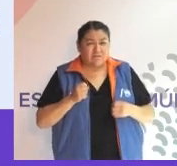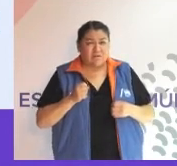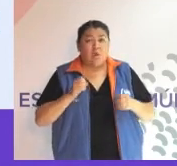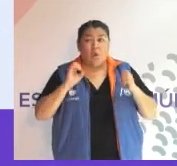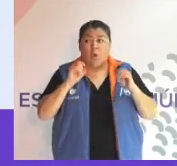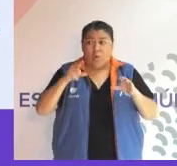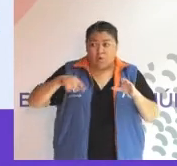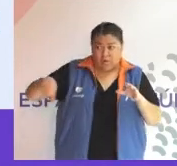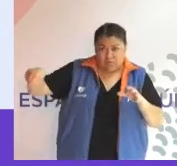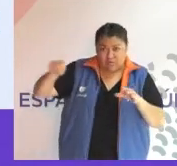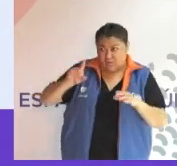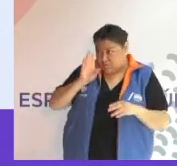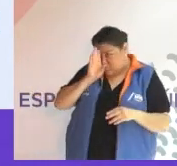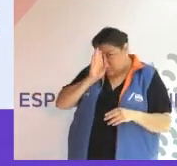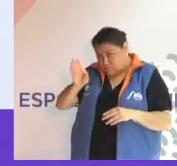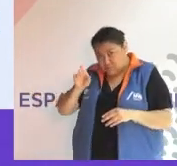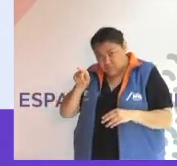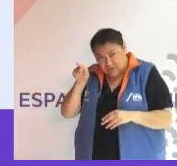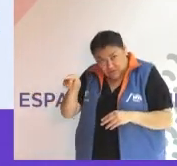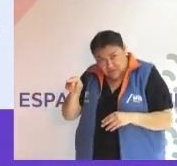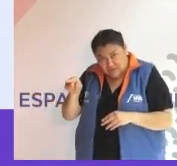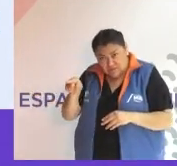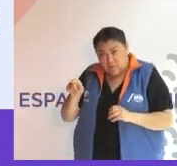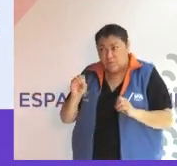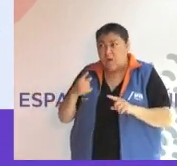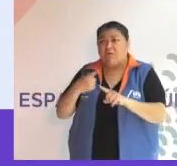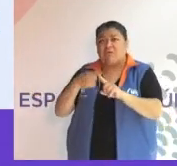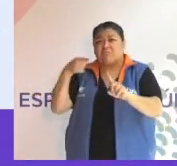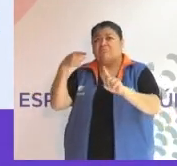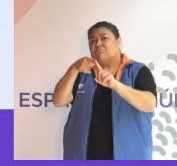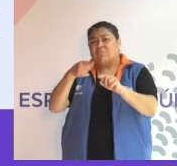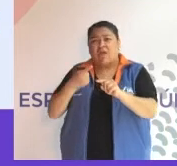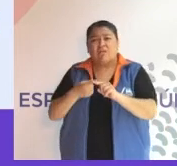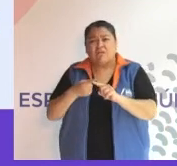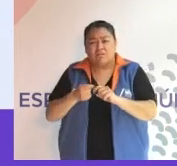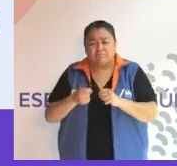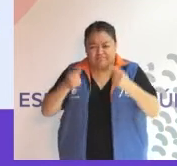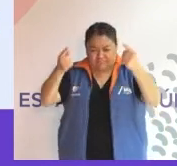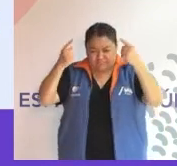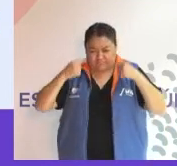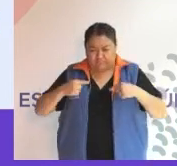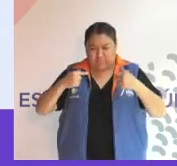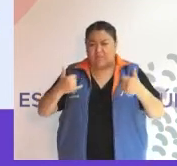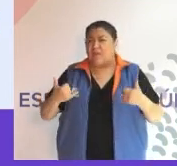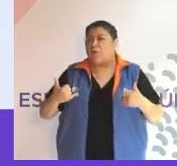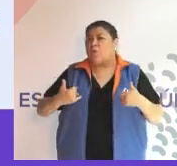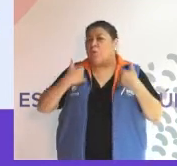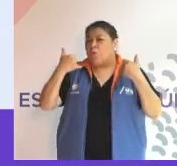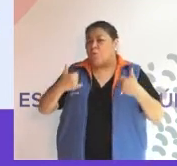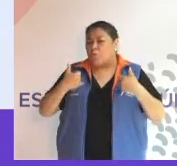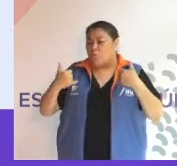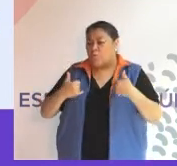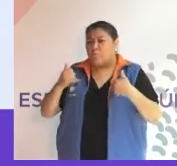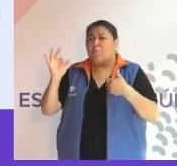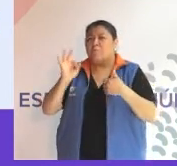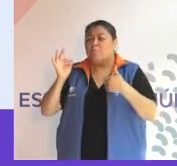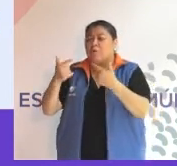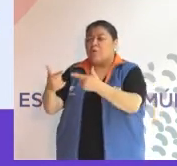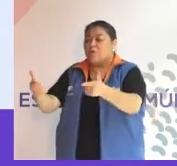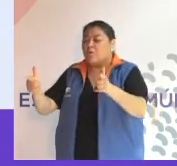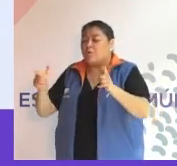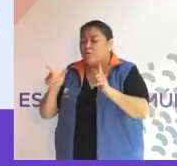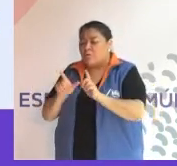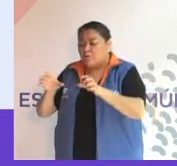es nuestro cliente? Y por último, ¿será que los jóvenes participan más en movimientos colectivos que